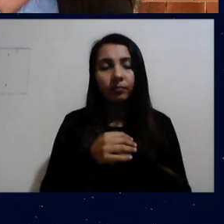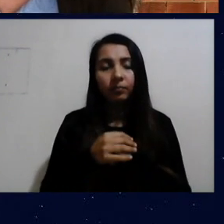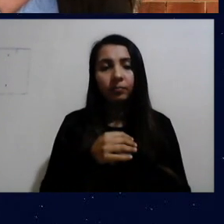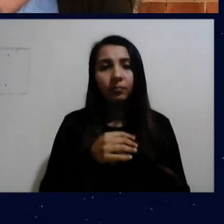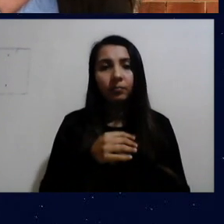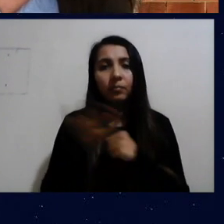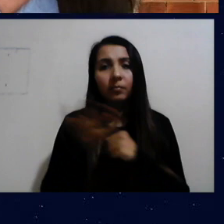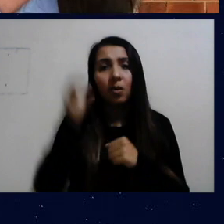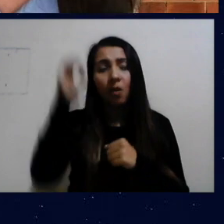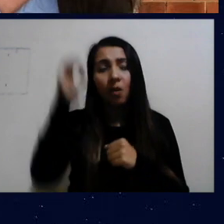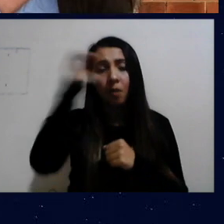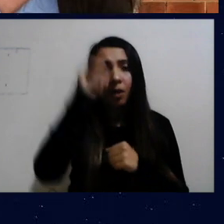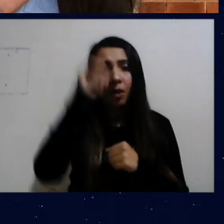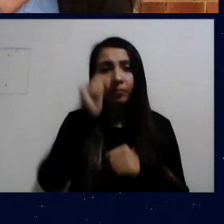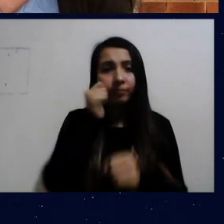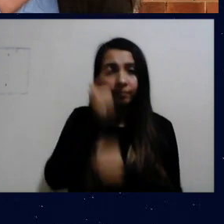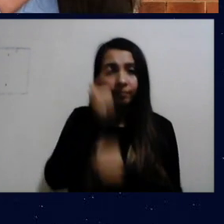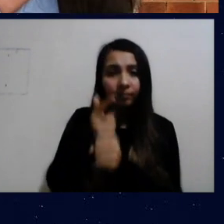de glicina